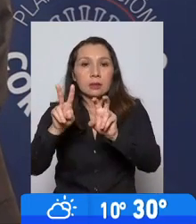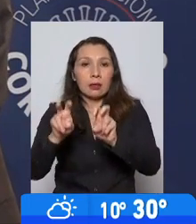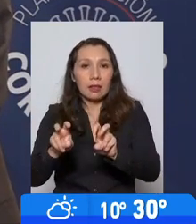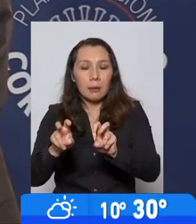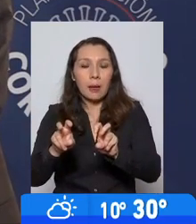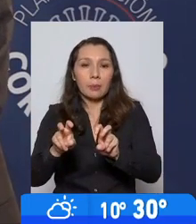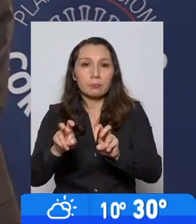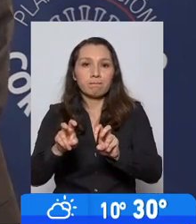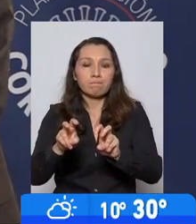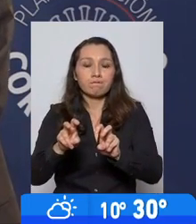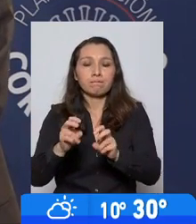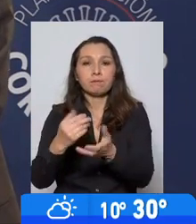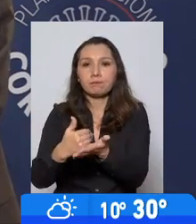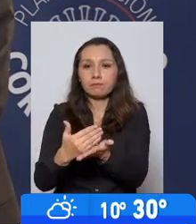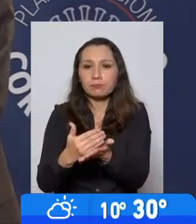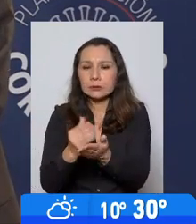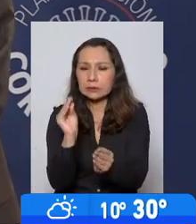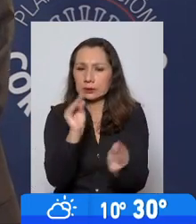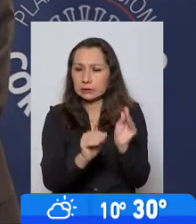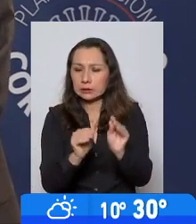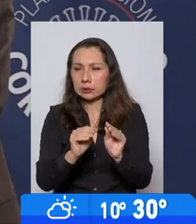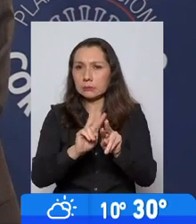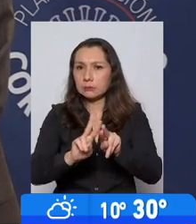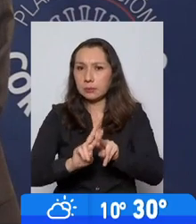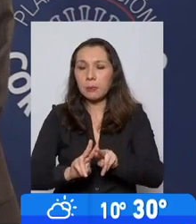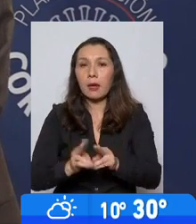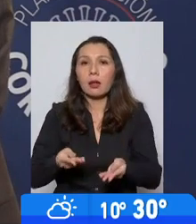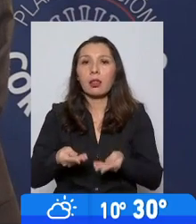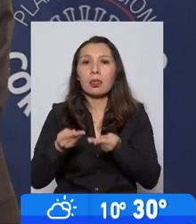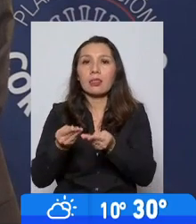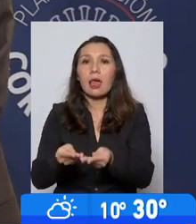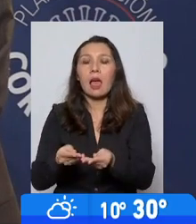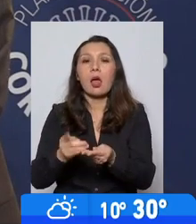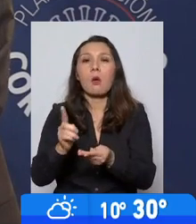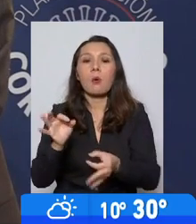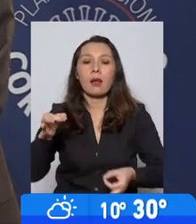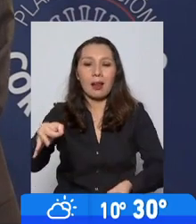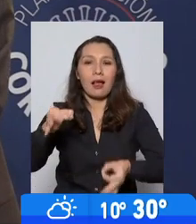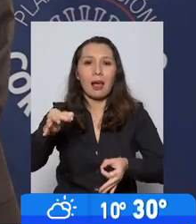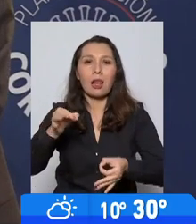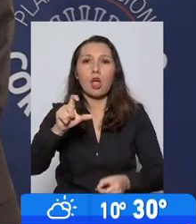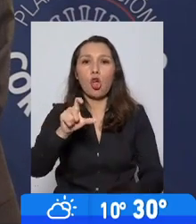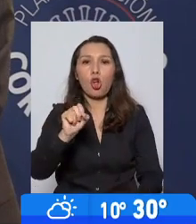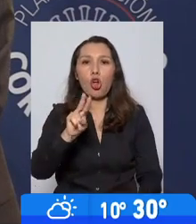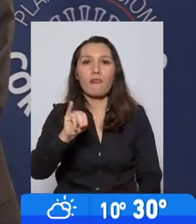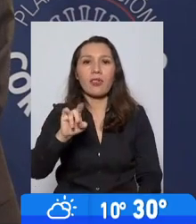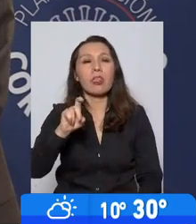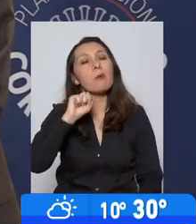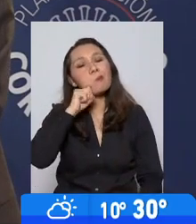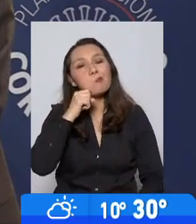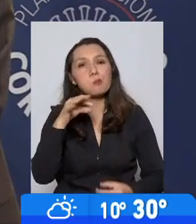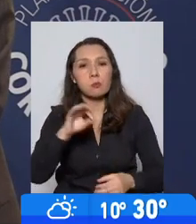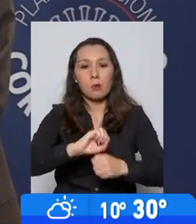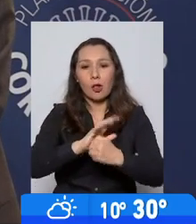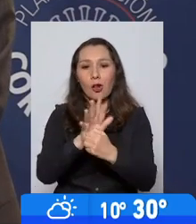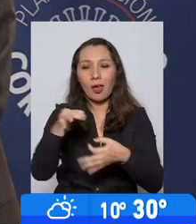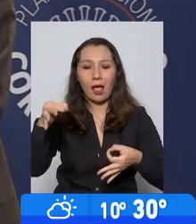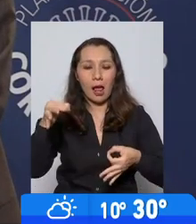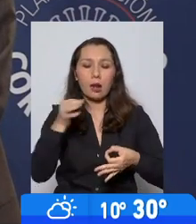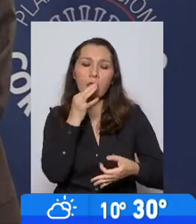lo que estamos diseñando, es la entrega de un carnet COVID. Carnet COVID que